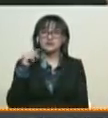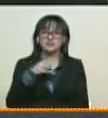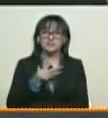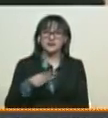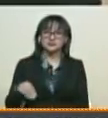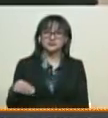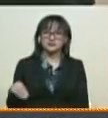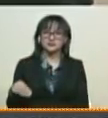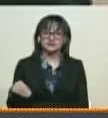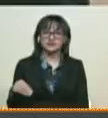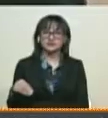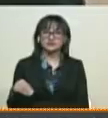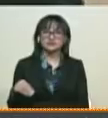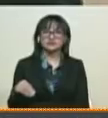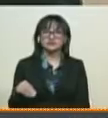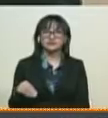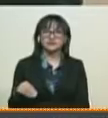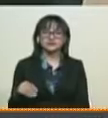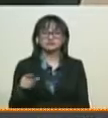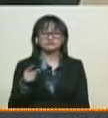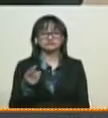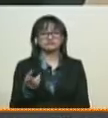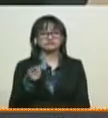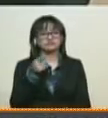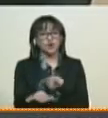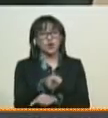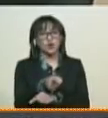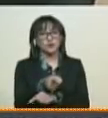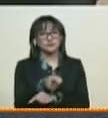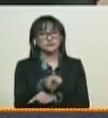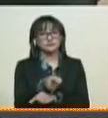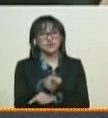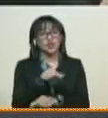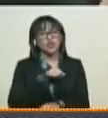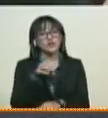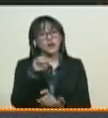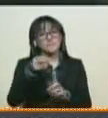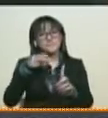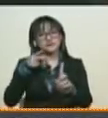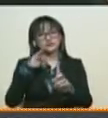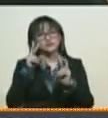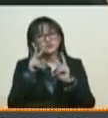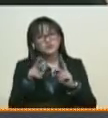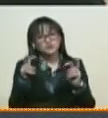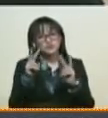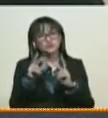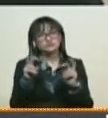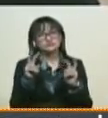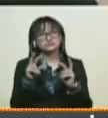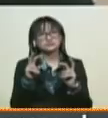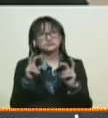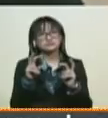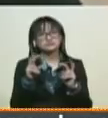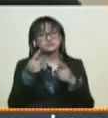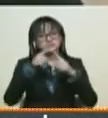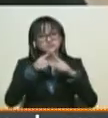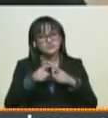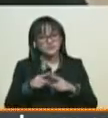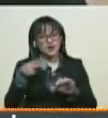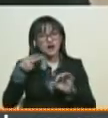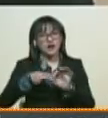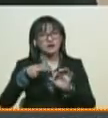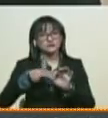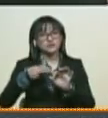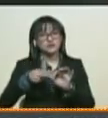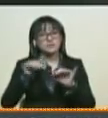la República ordenó en el estado Amazonas la revisión de los inventarios de combustible.